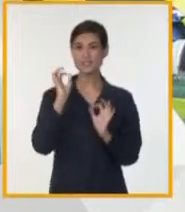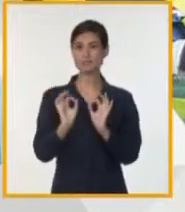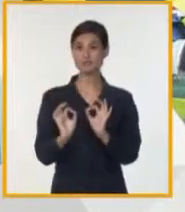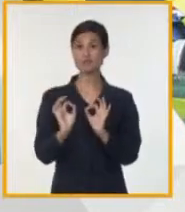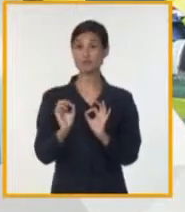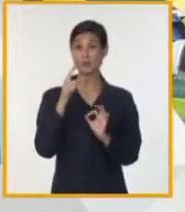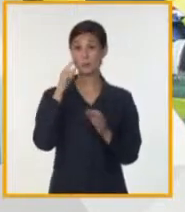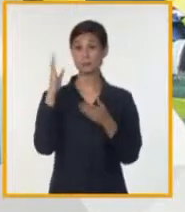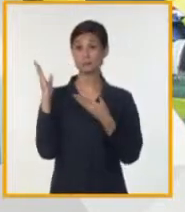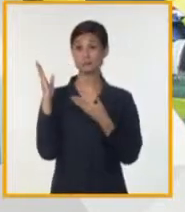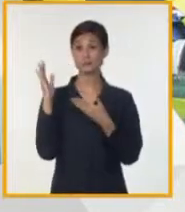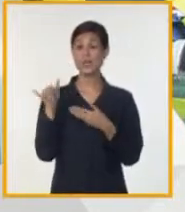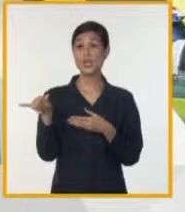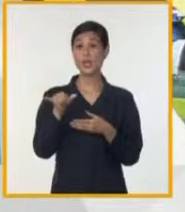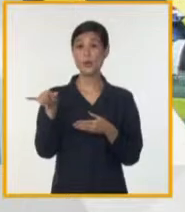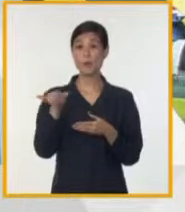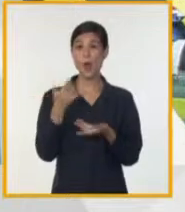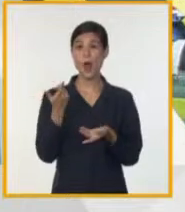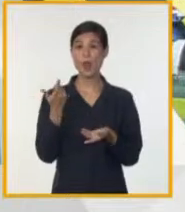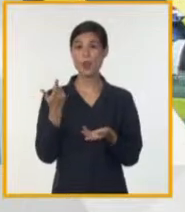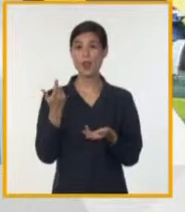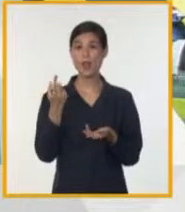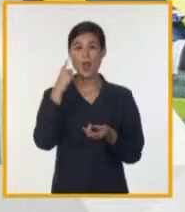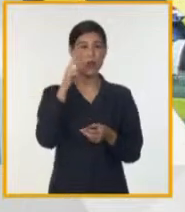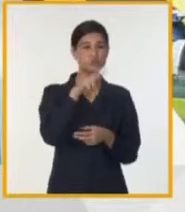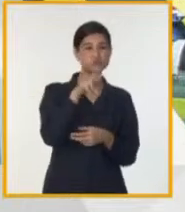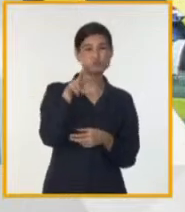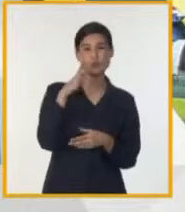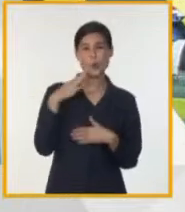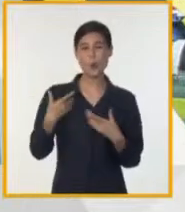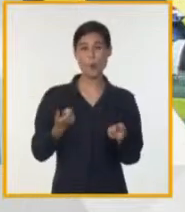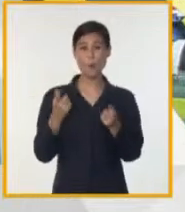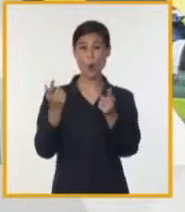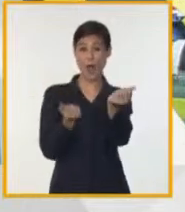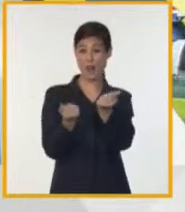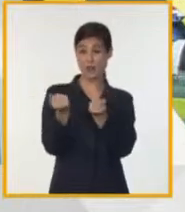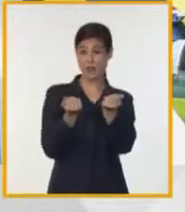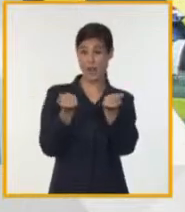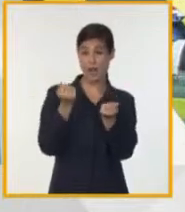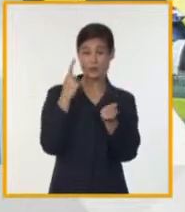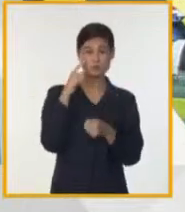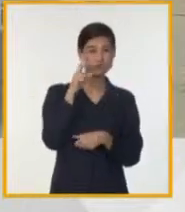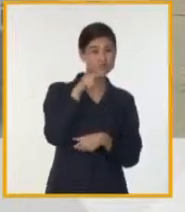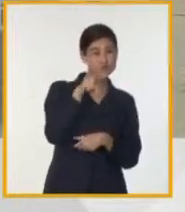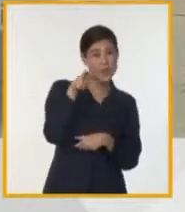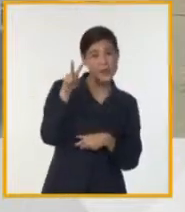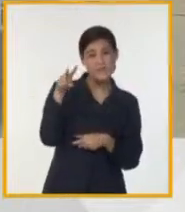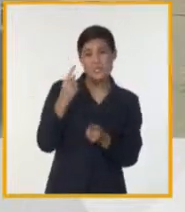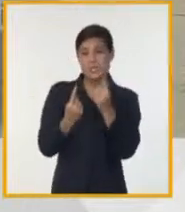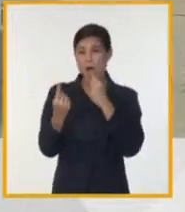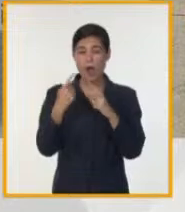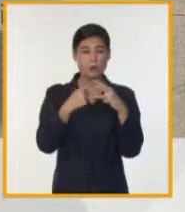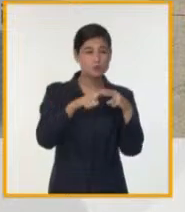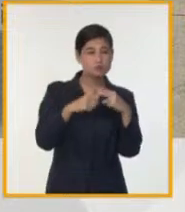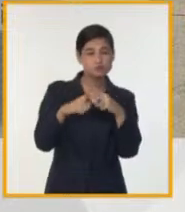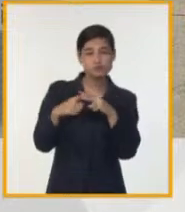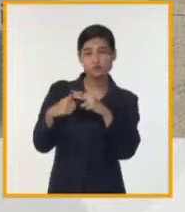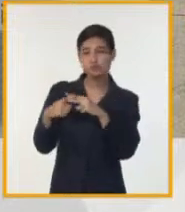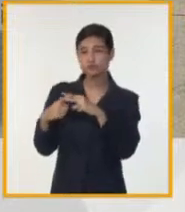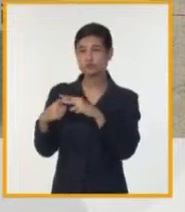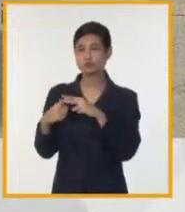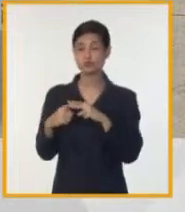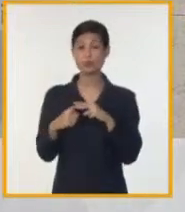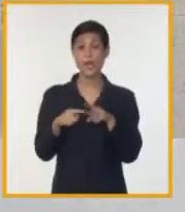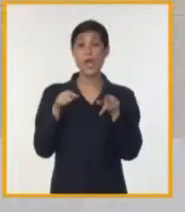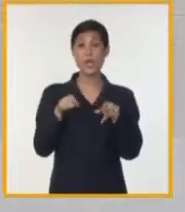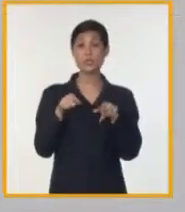del Somatón. El Somatón, como se le conoce. Normalmente, que hace diagnóstico, no solo entrega el certificado de que el carro está apto,